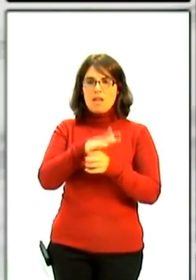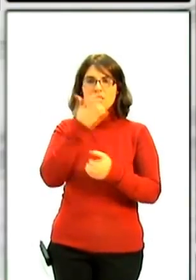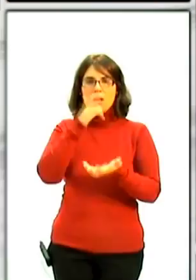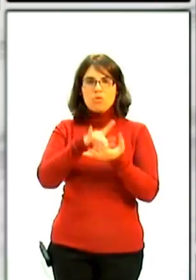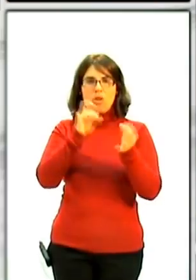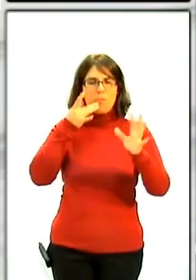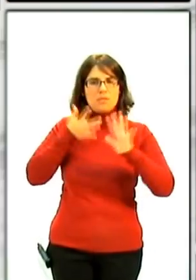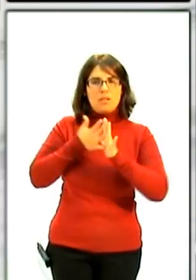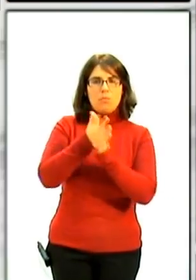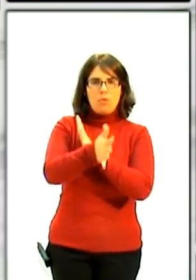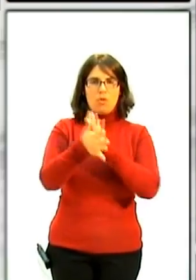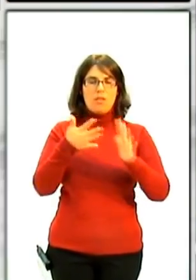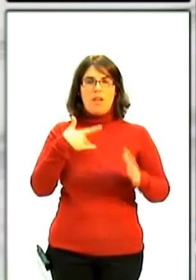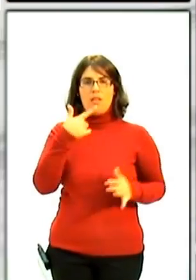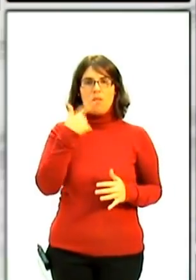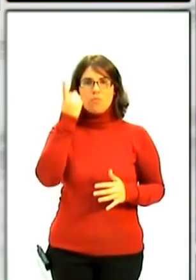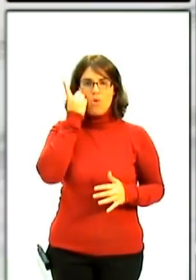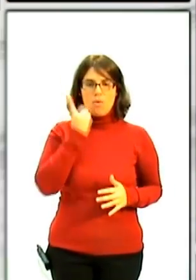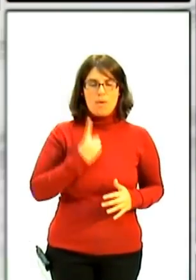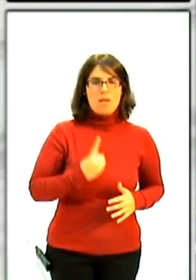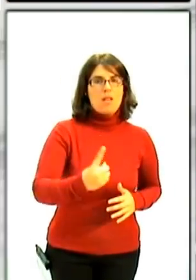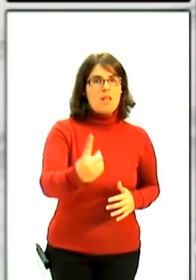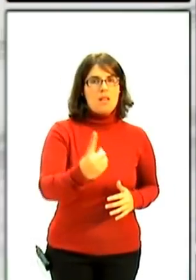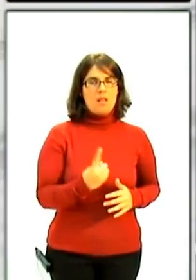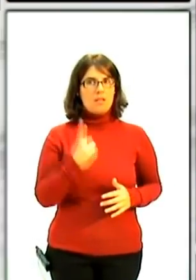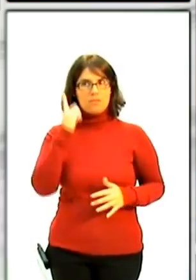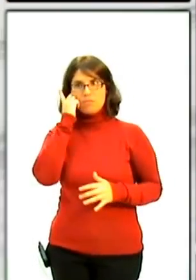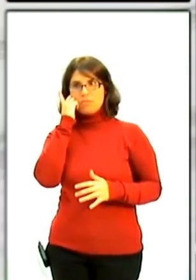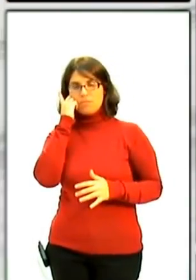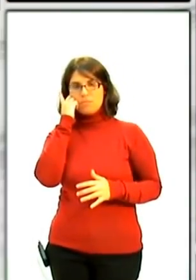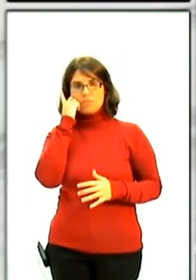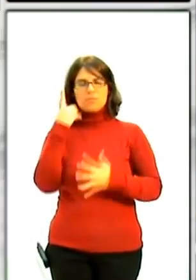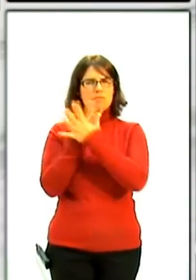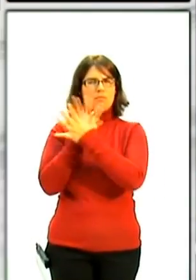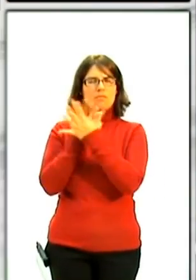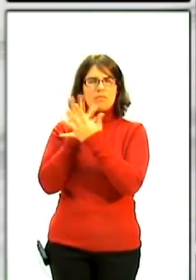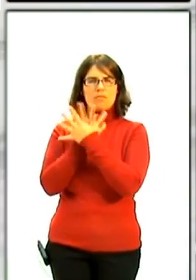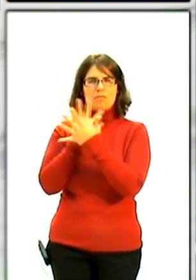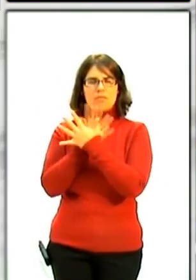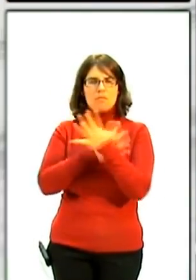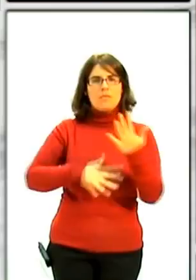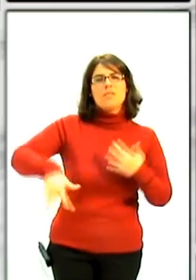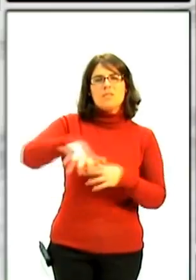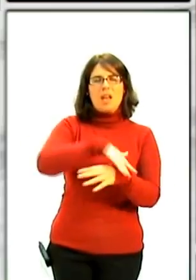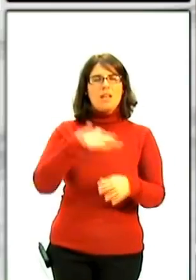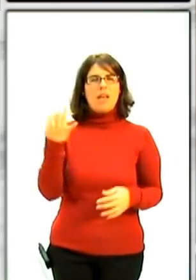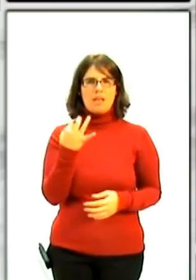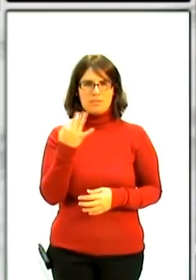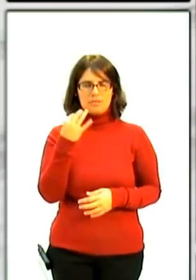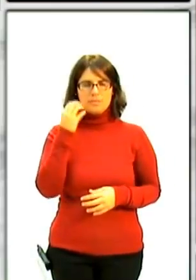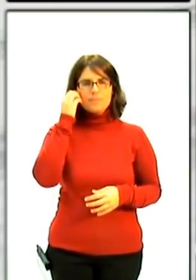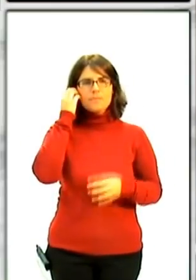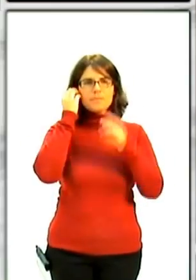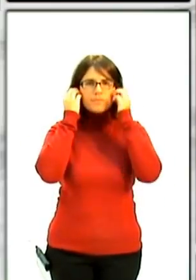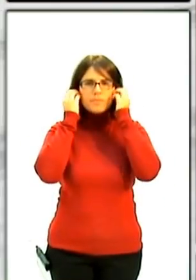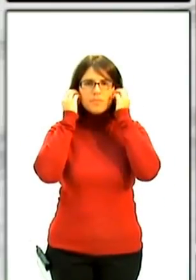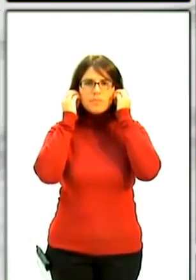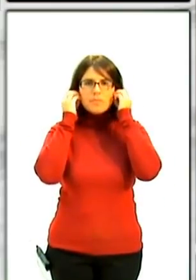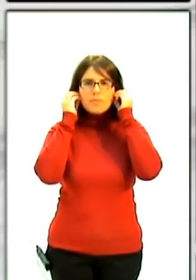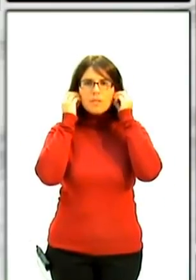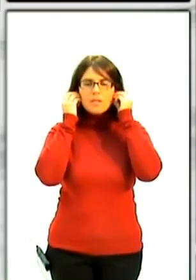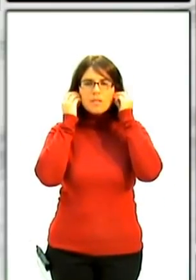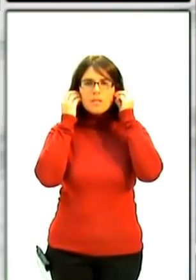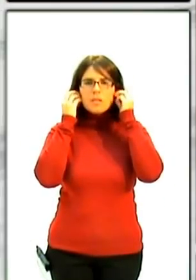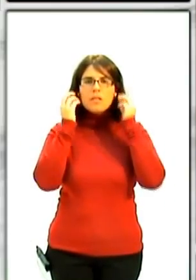por ejemplo, pasar el dispositivo móvil, acercar el móvil al oído y hacerle una descripción contextual. Muchas veces nos hemos encontrado con que